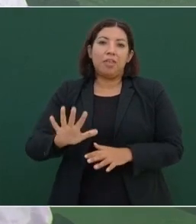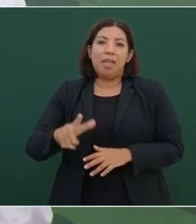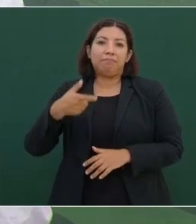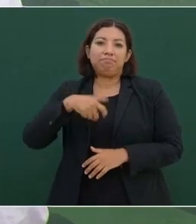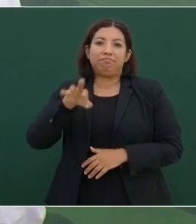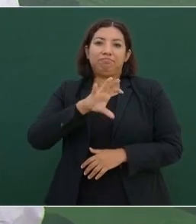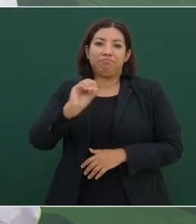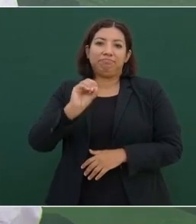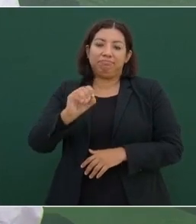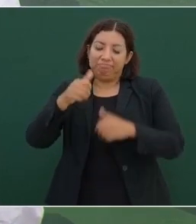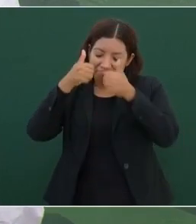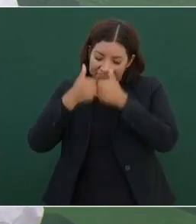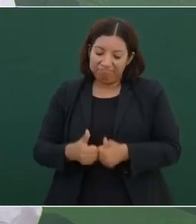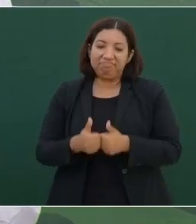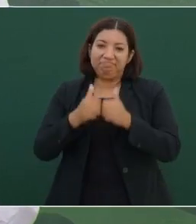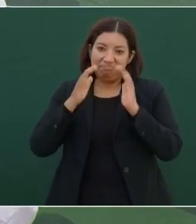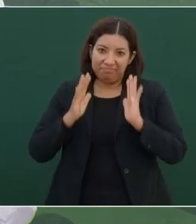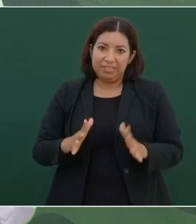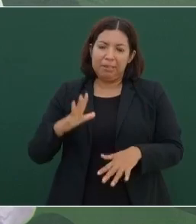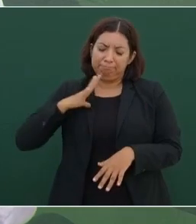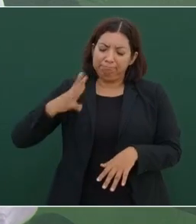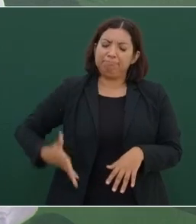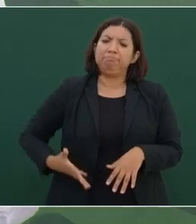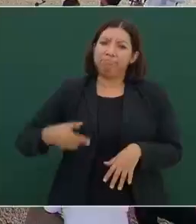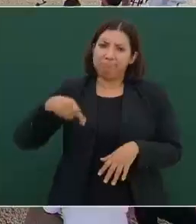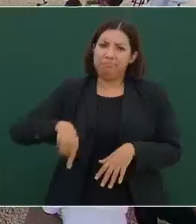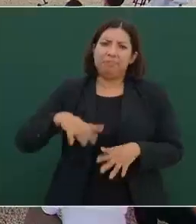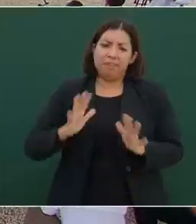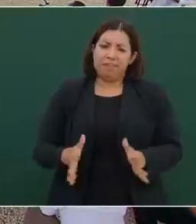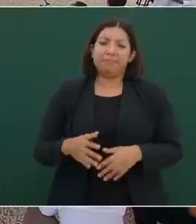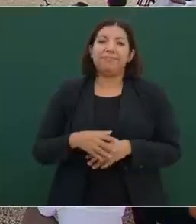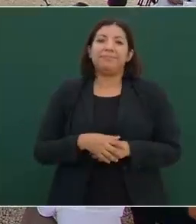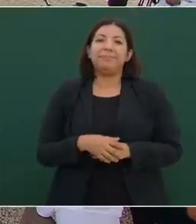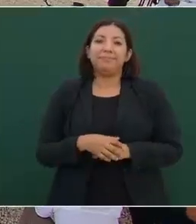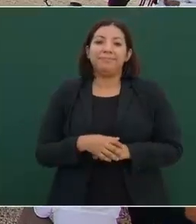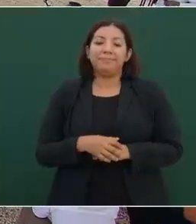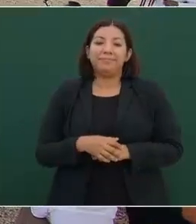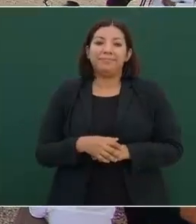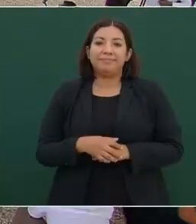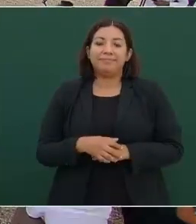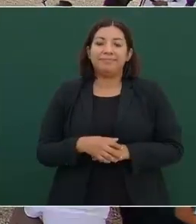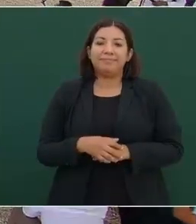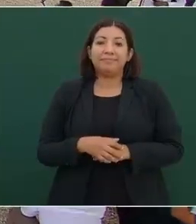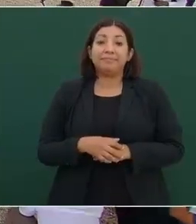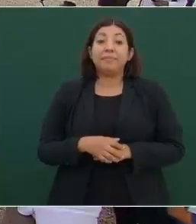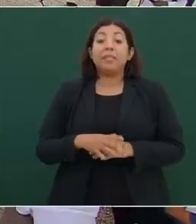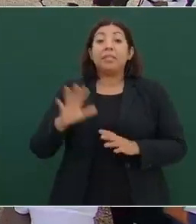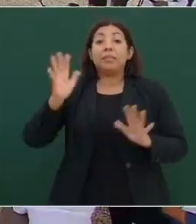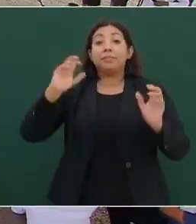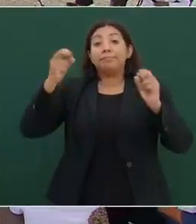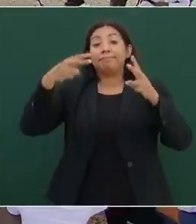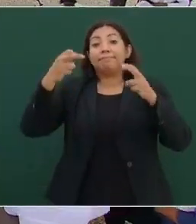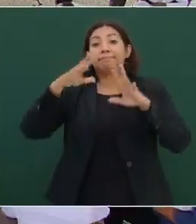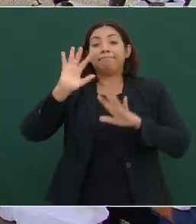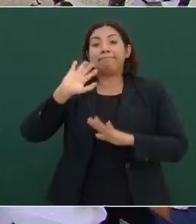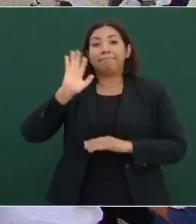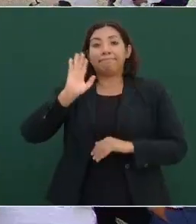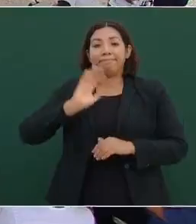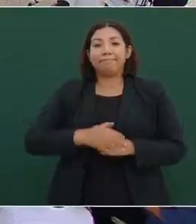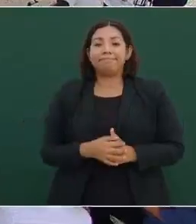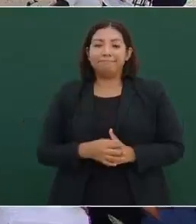Roo, claro que sí, mucho orgullo, con mucho orgullo. Muy bien, nos vemos entonces.